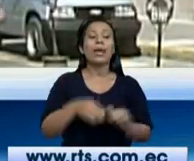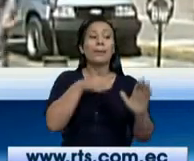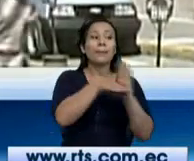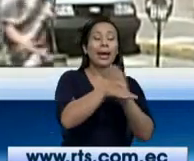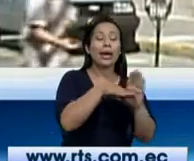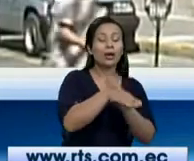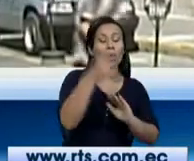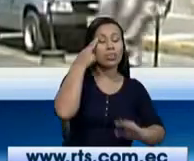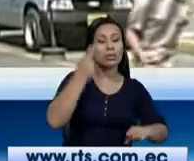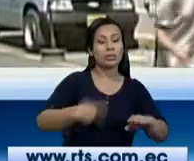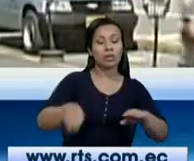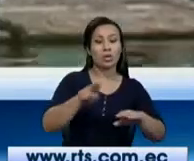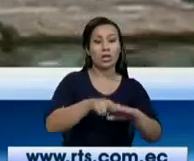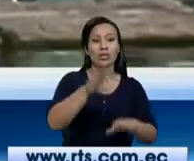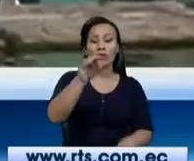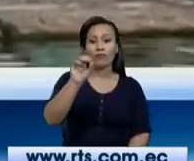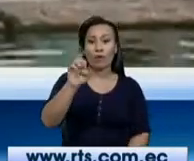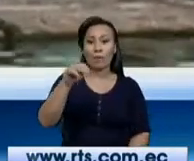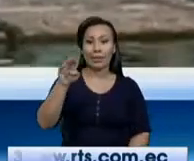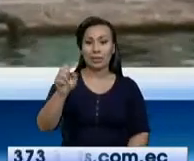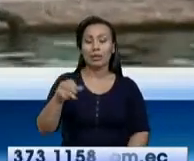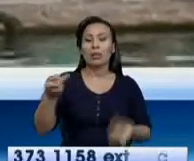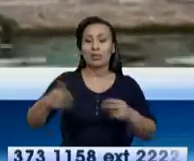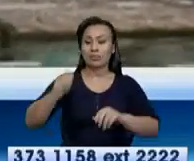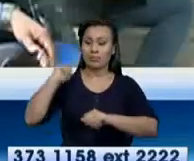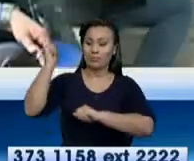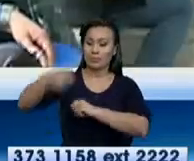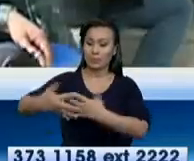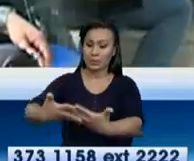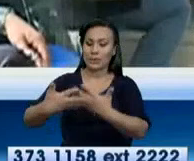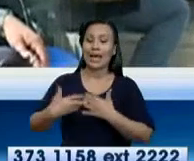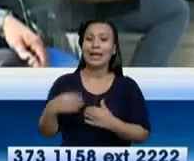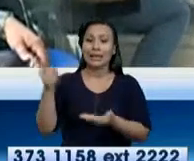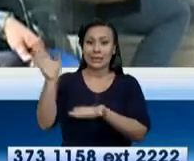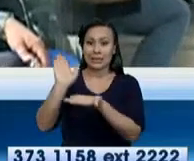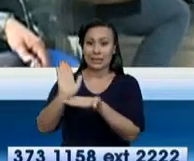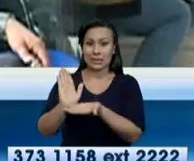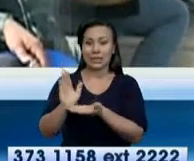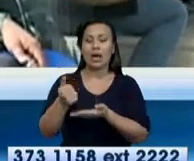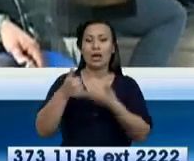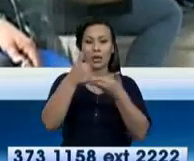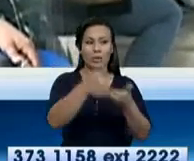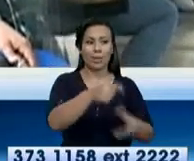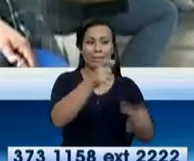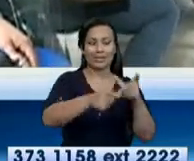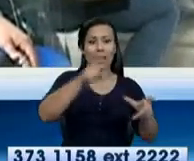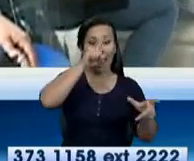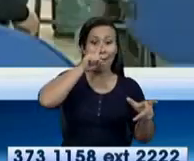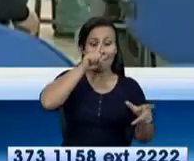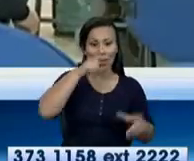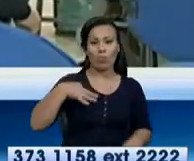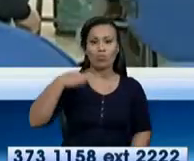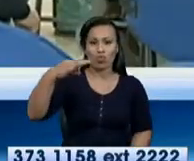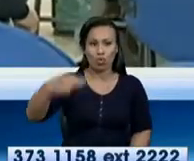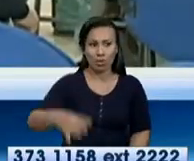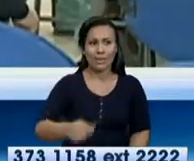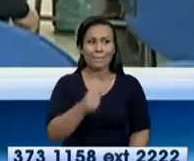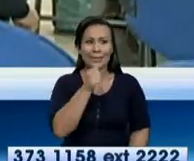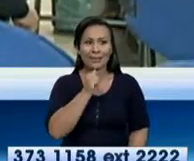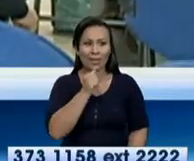Fomento, así como de los pescadores artesanales. En el Seguro Social, por ejemplo, se beneficiarán empleadores voluntarios,